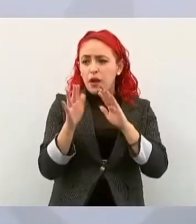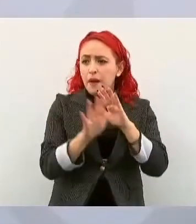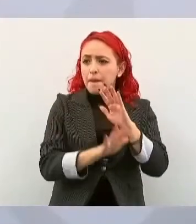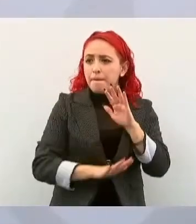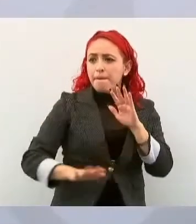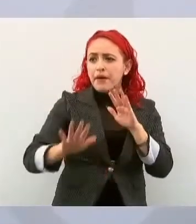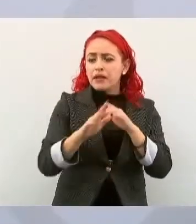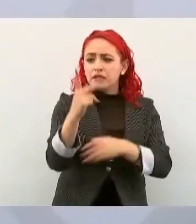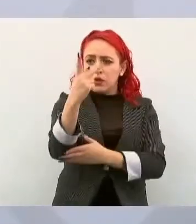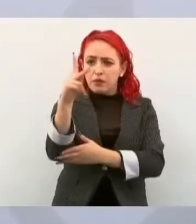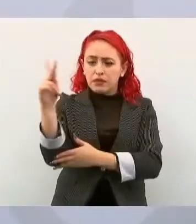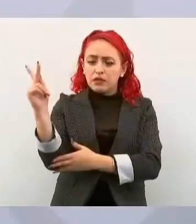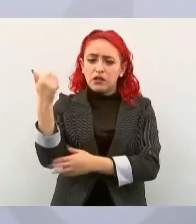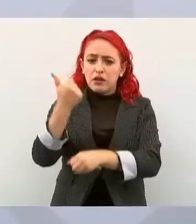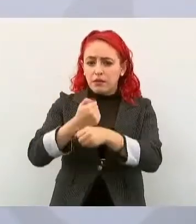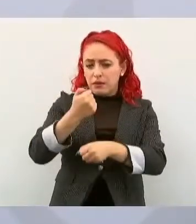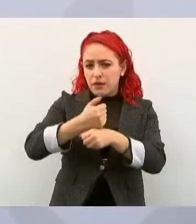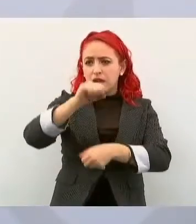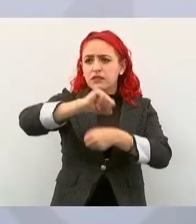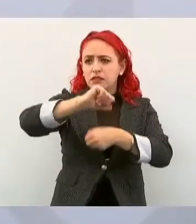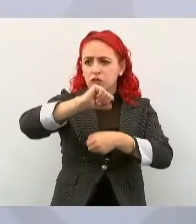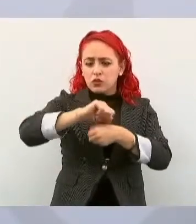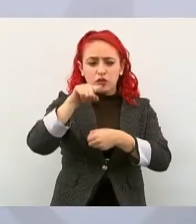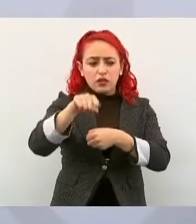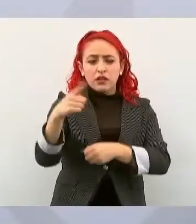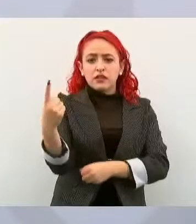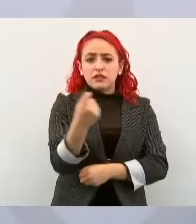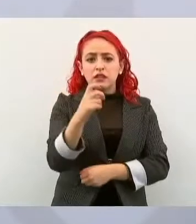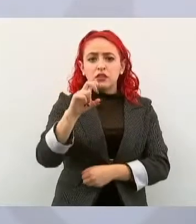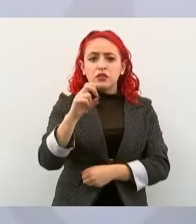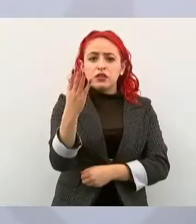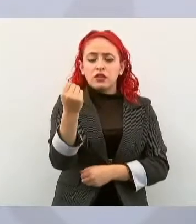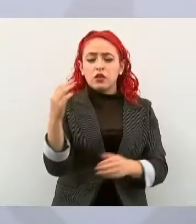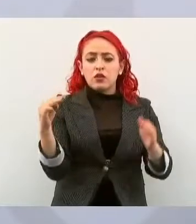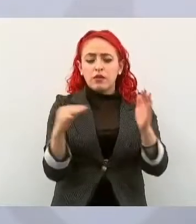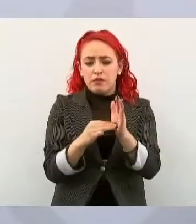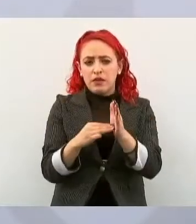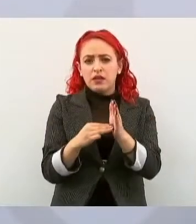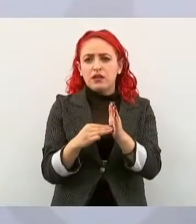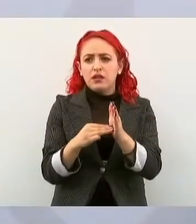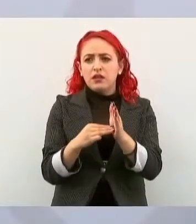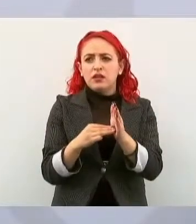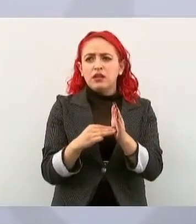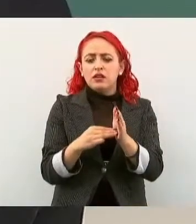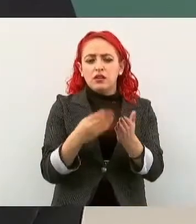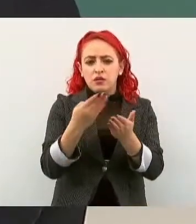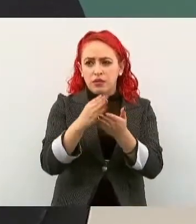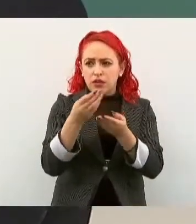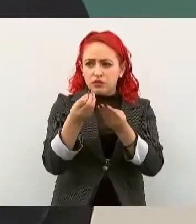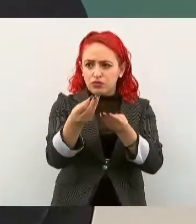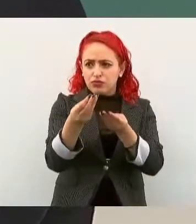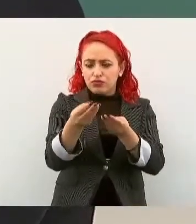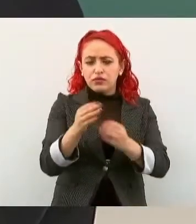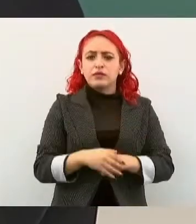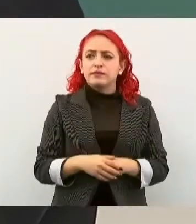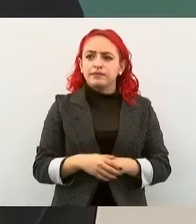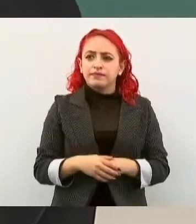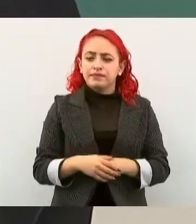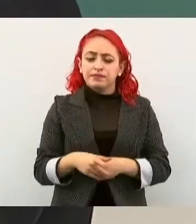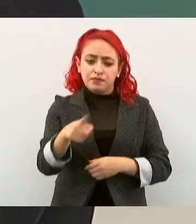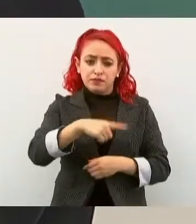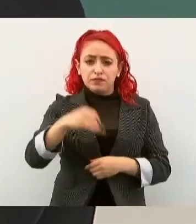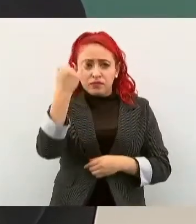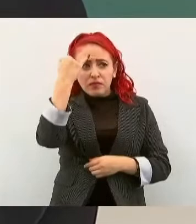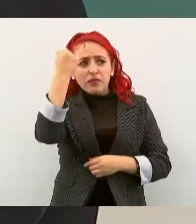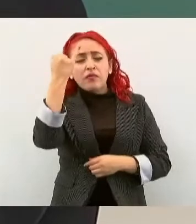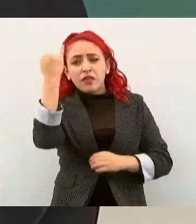básico, preescolar, primaria, secundaria, son 139,000. con becas, para que tengan una